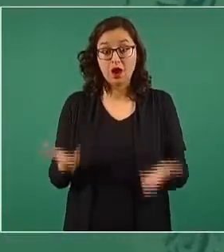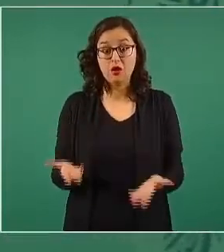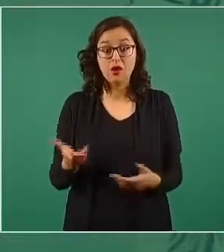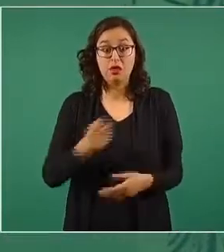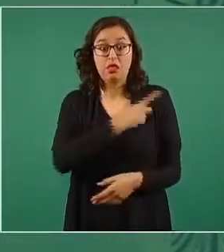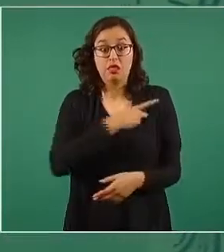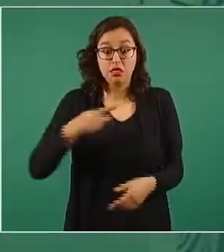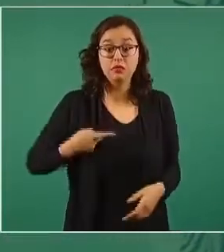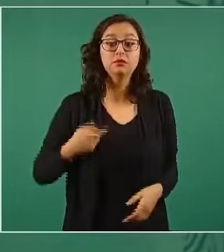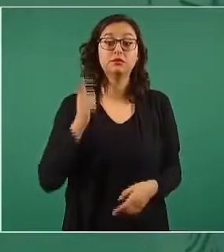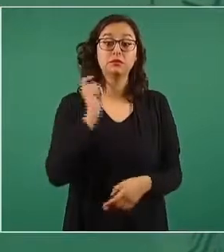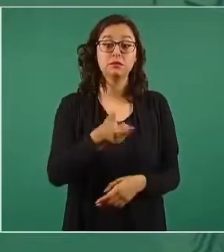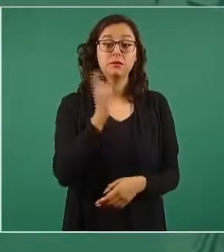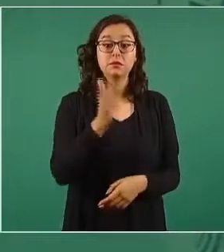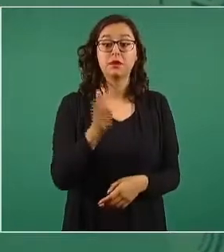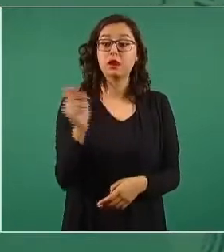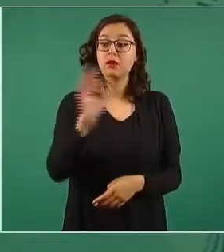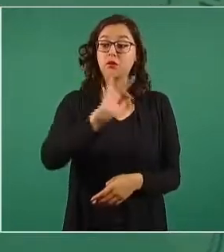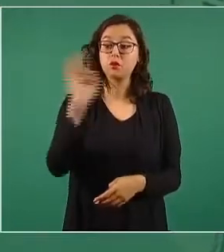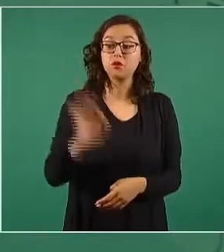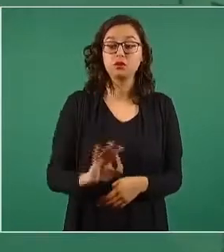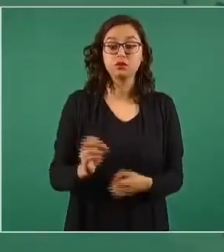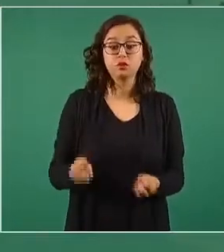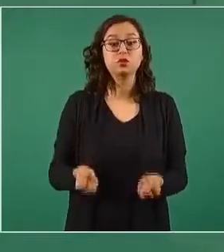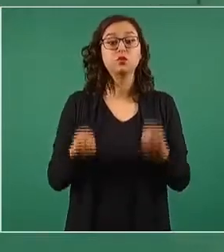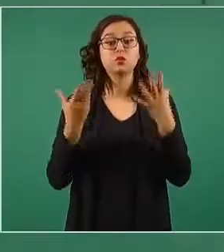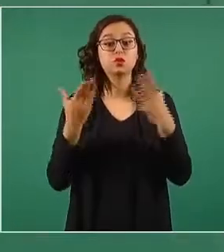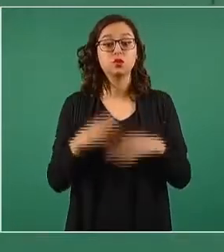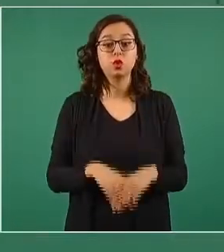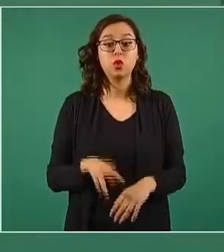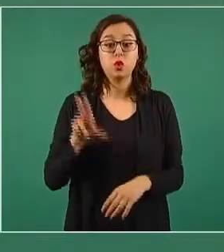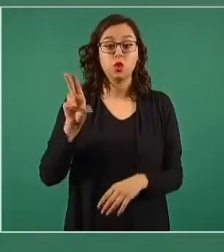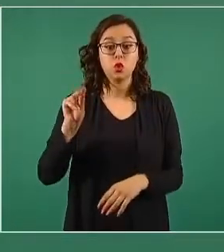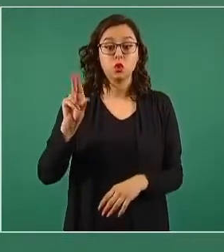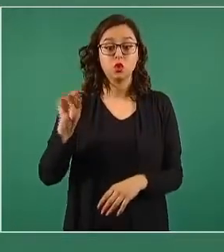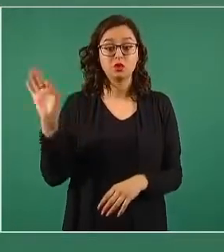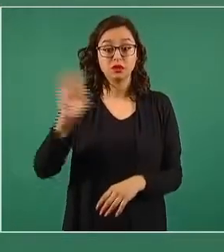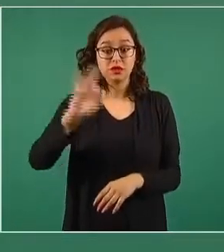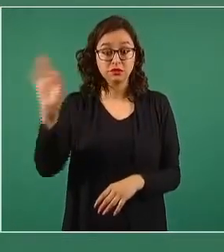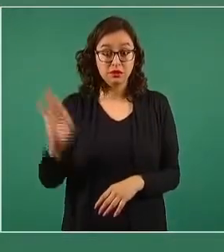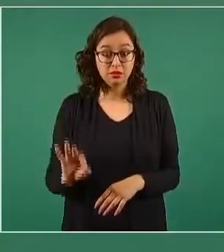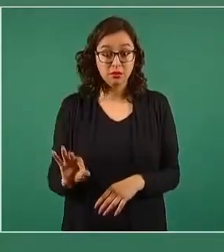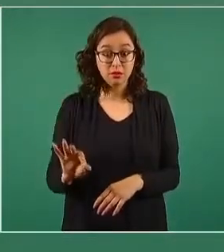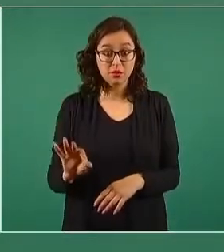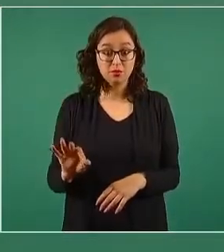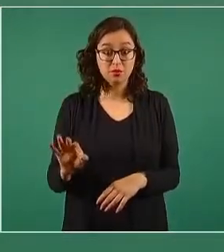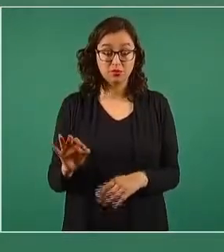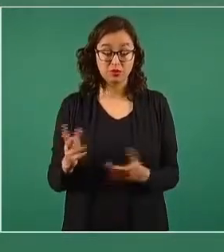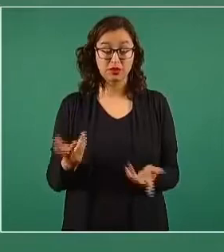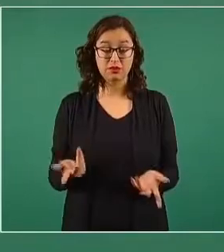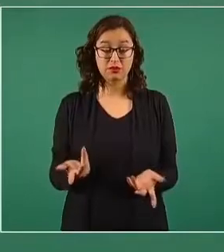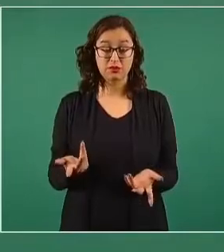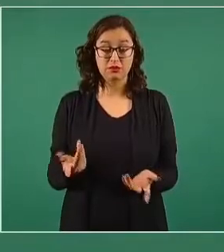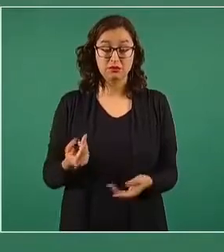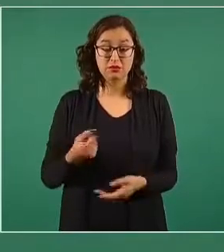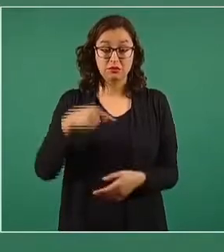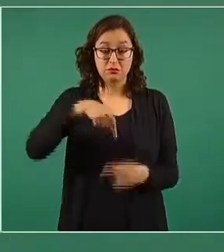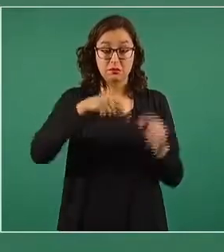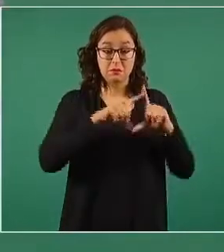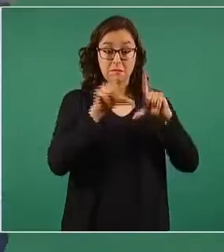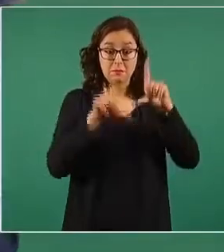porcentaje es de más de 80% con relación al PIB.